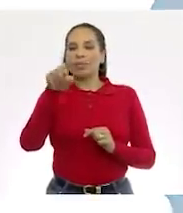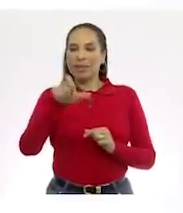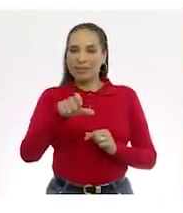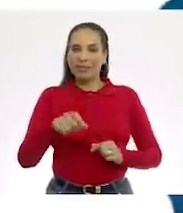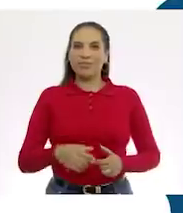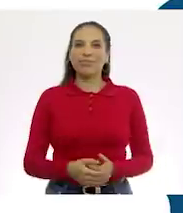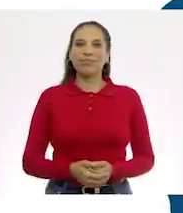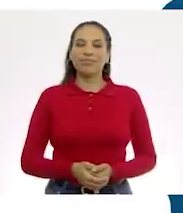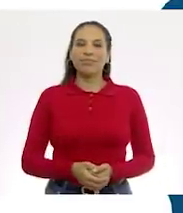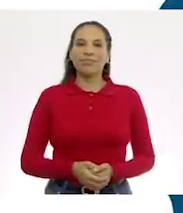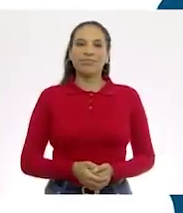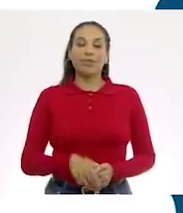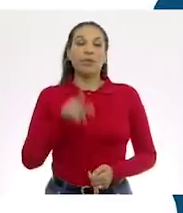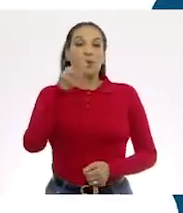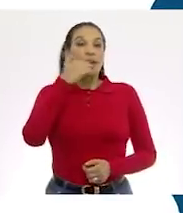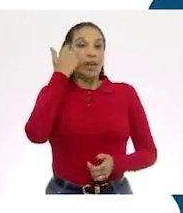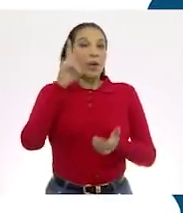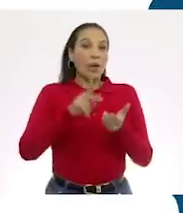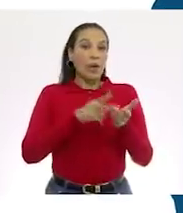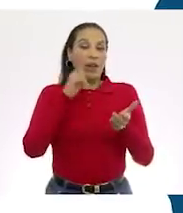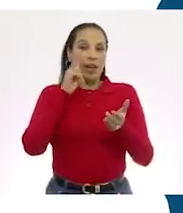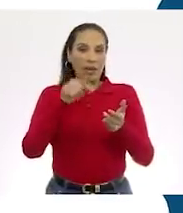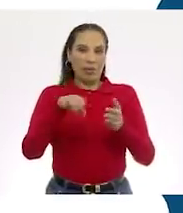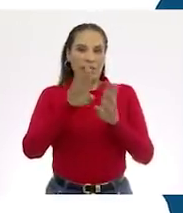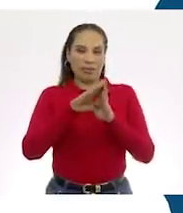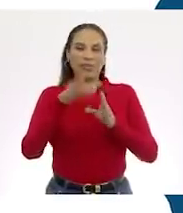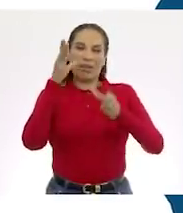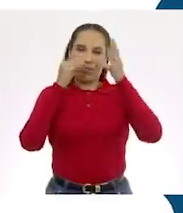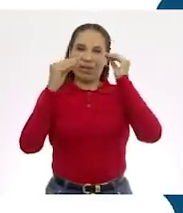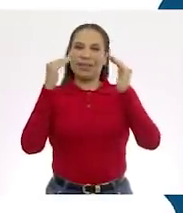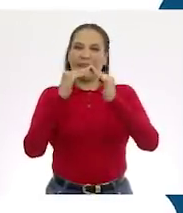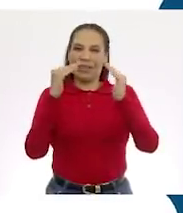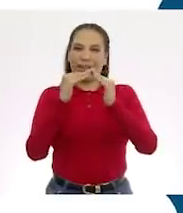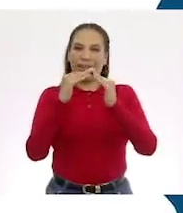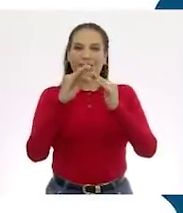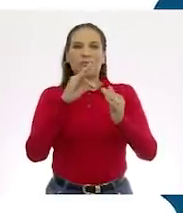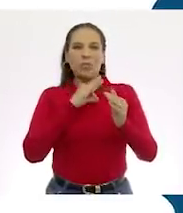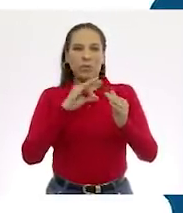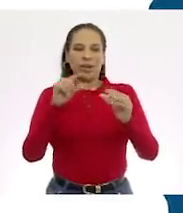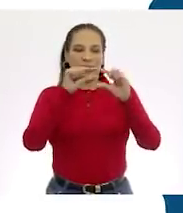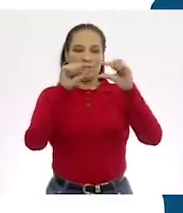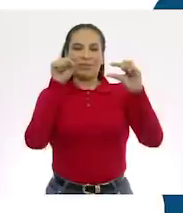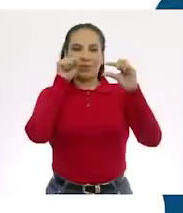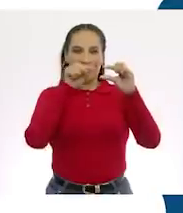conalitec.sep.gob.mx. Si quieres volver a ver el programa de Aprende en Casa, lo puedes